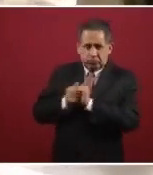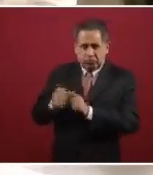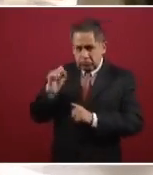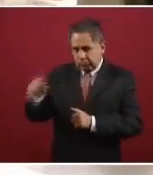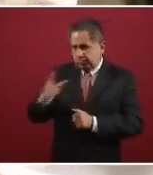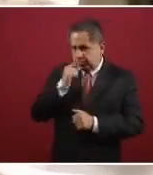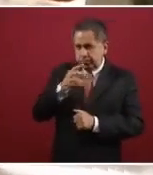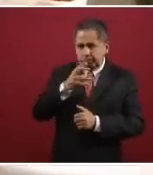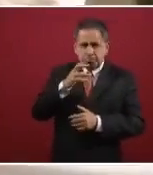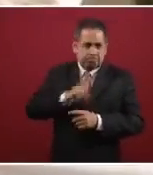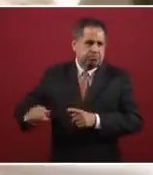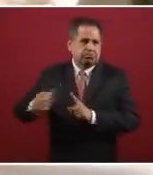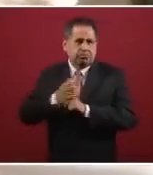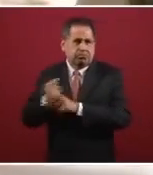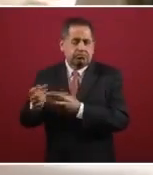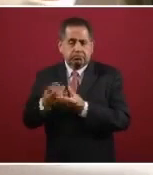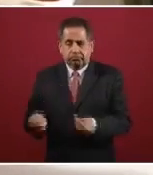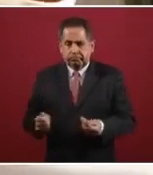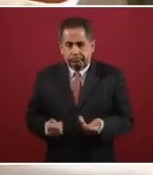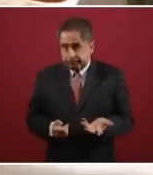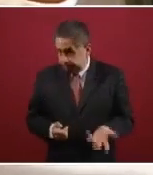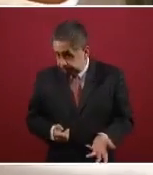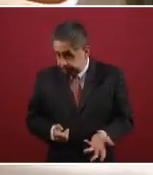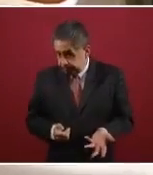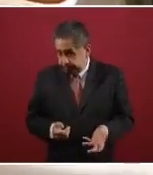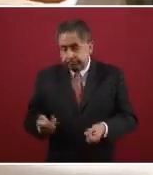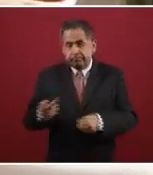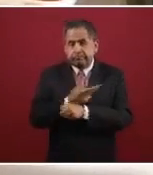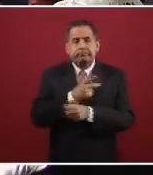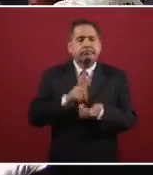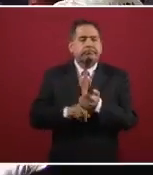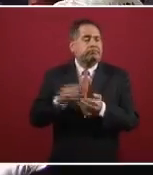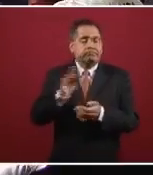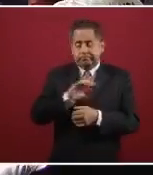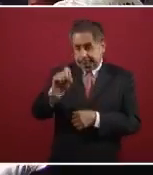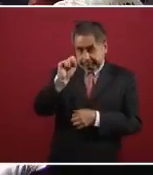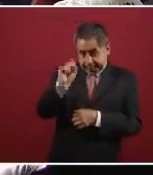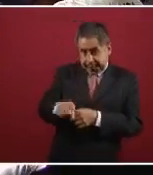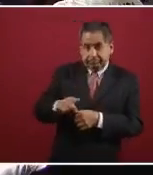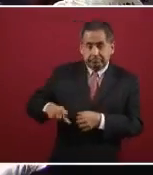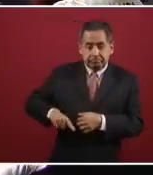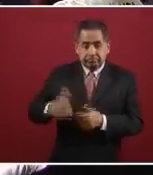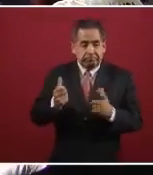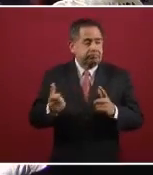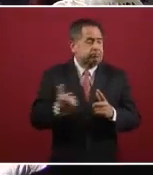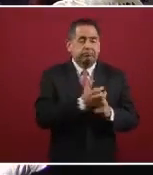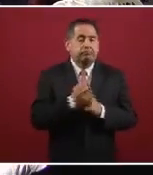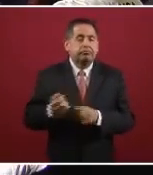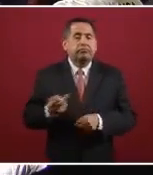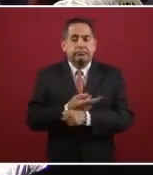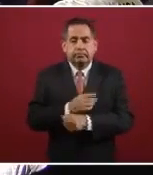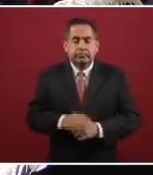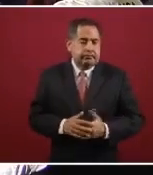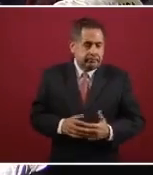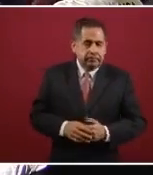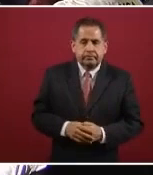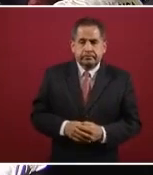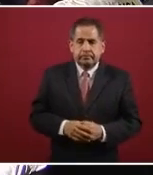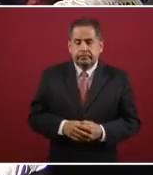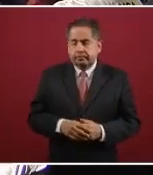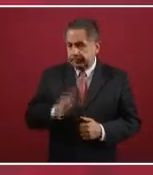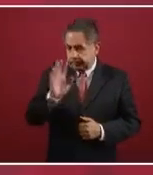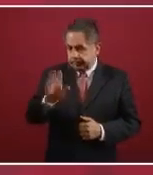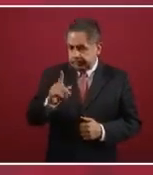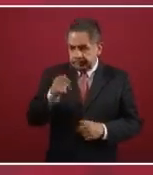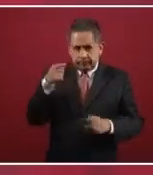policía. ¿Qué se hará en estos casos si las investigaciones validan que fueron las propias fuerzas del Estado? Bueno, en primer lugar hay que tener ubicado con toda